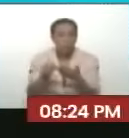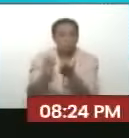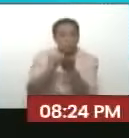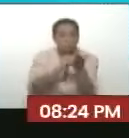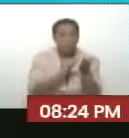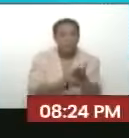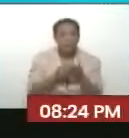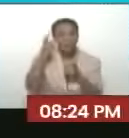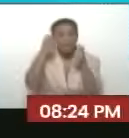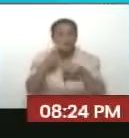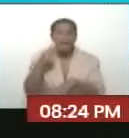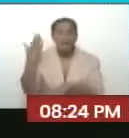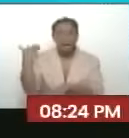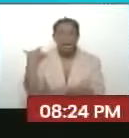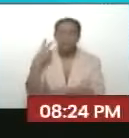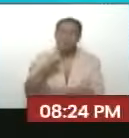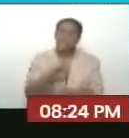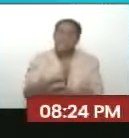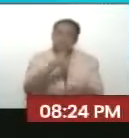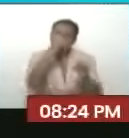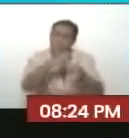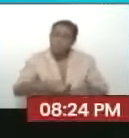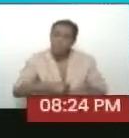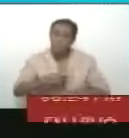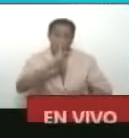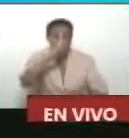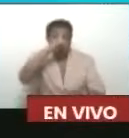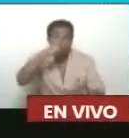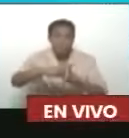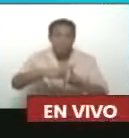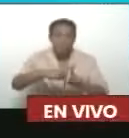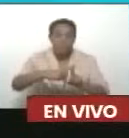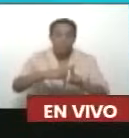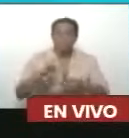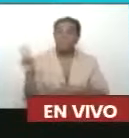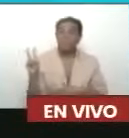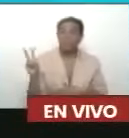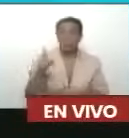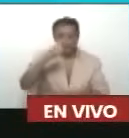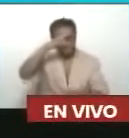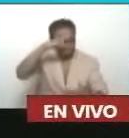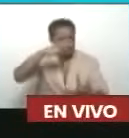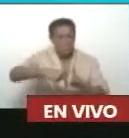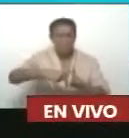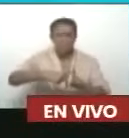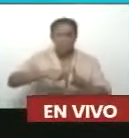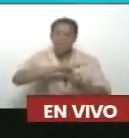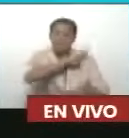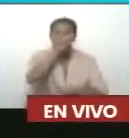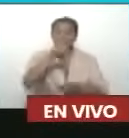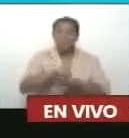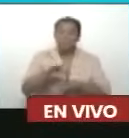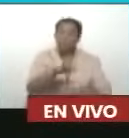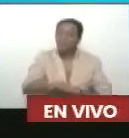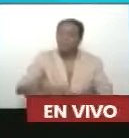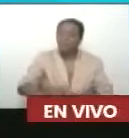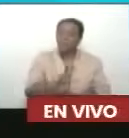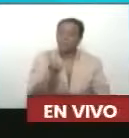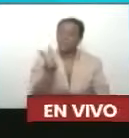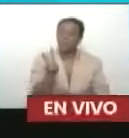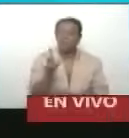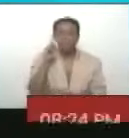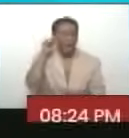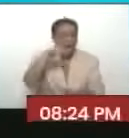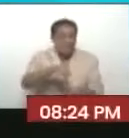por el comandante Chávez, lo afirmativo venezolano, lo afirmativo nacional.